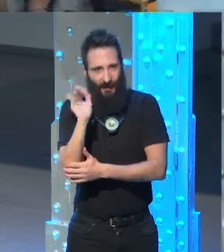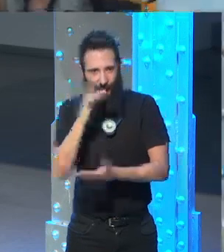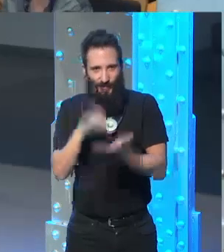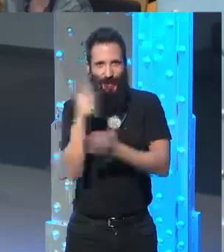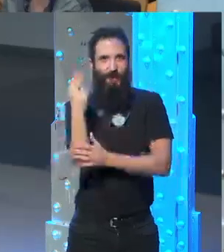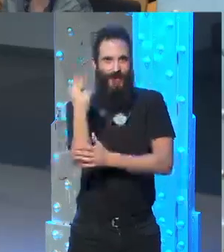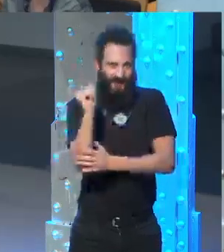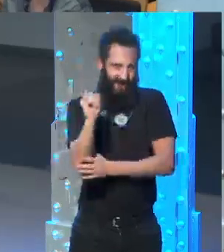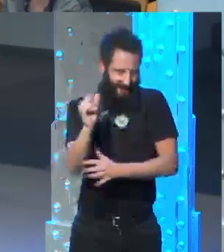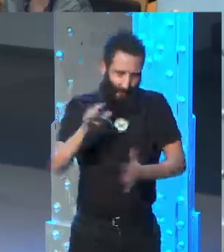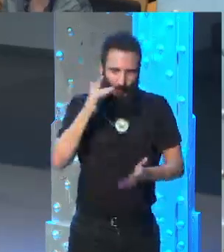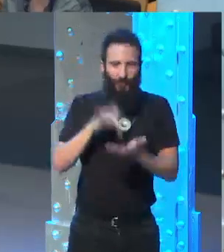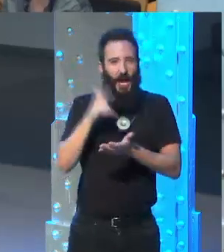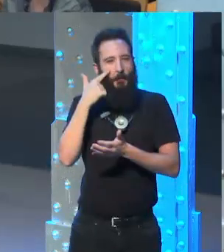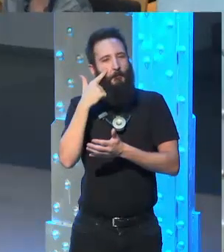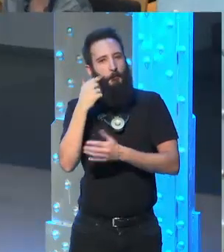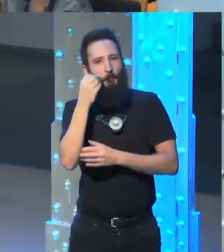veo ahí, bueno, oye,